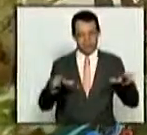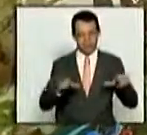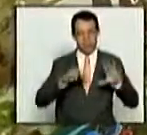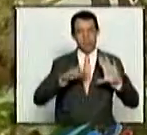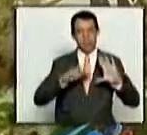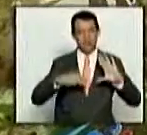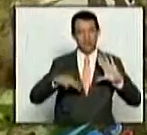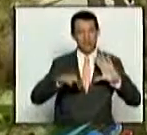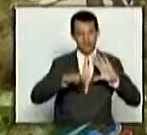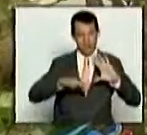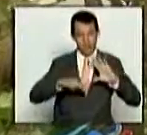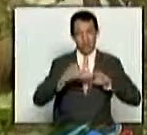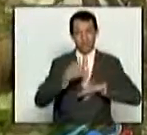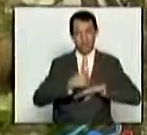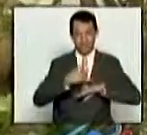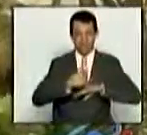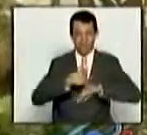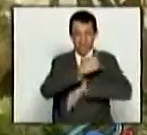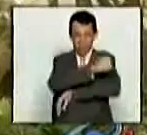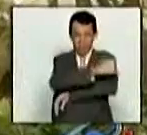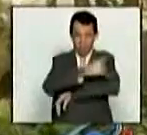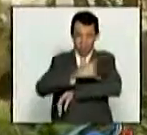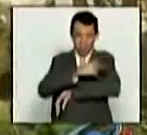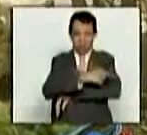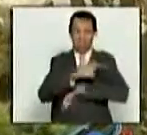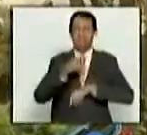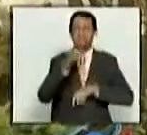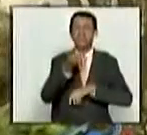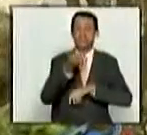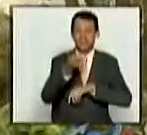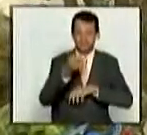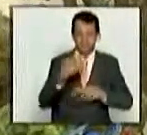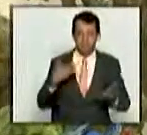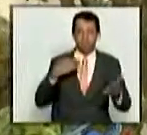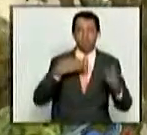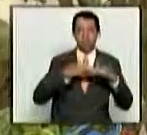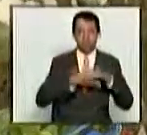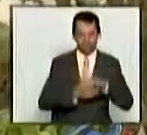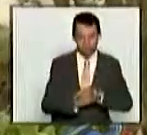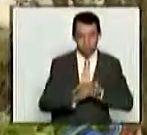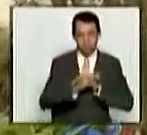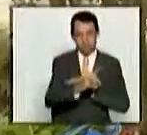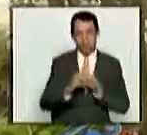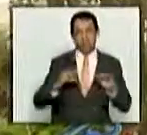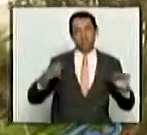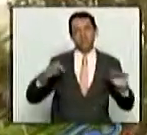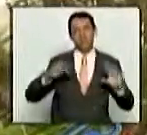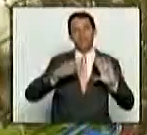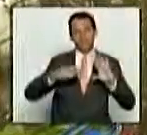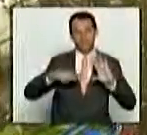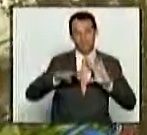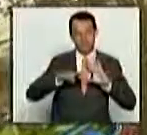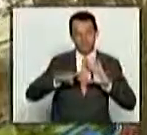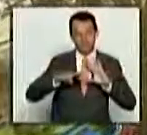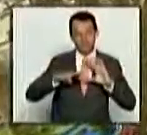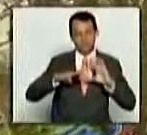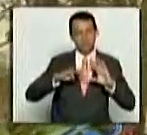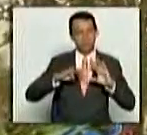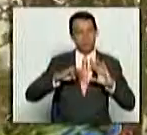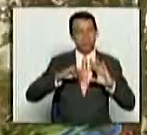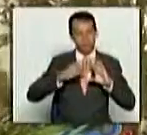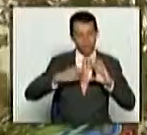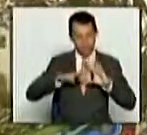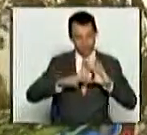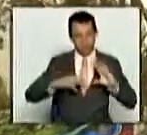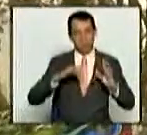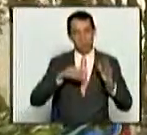médico, situado a media cuadra de la iglesia de la Pradera en Dos Quebradas. Y aquí queremos